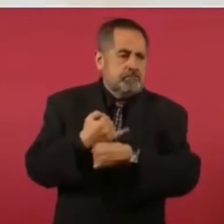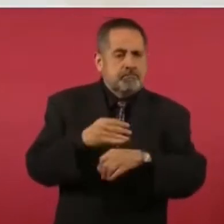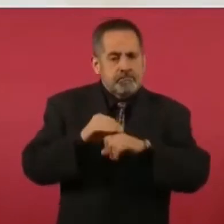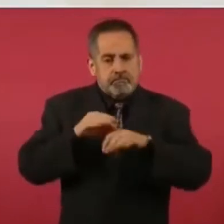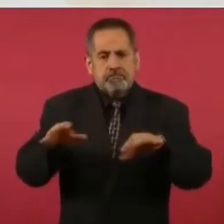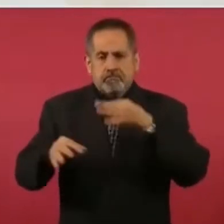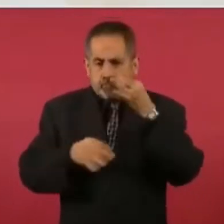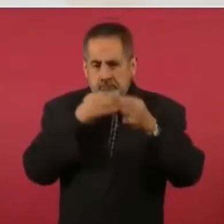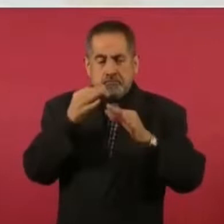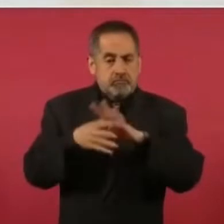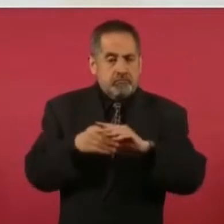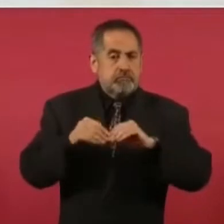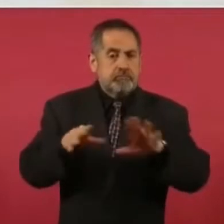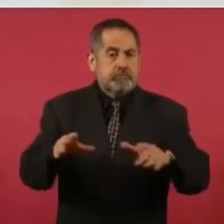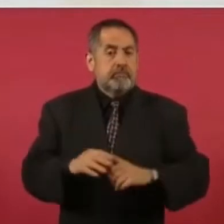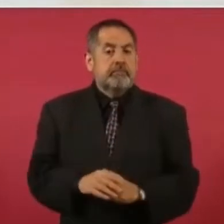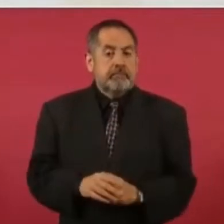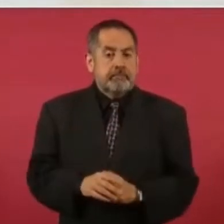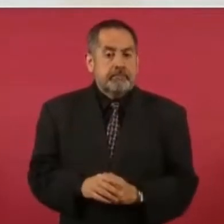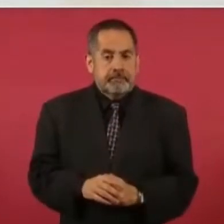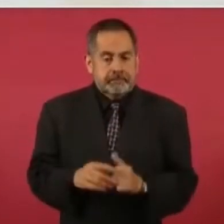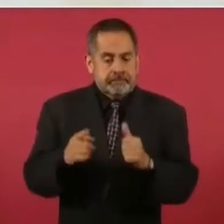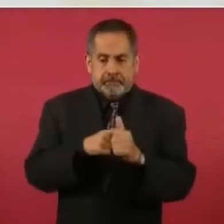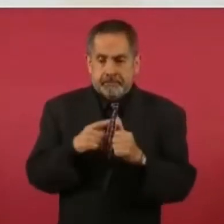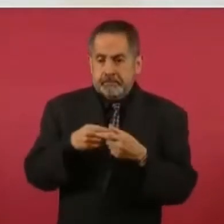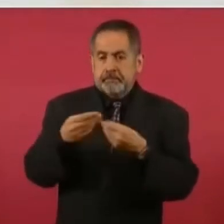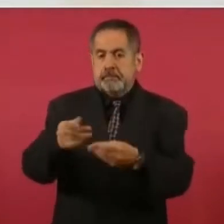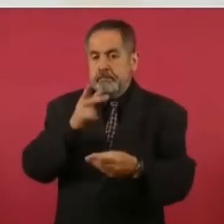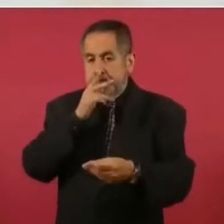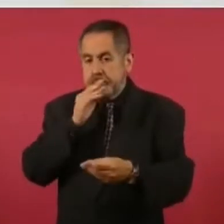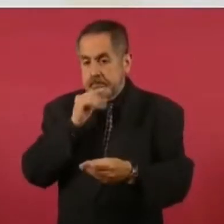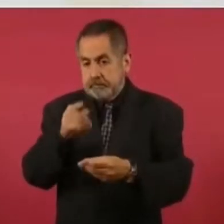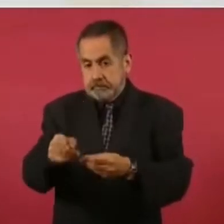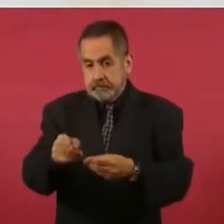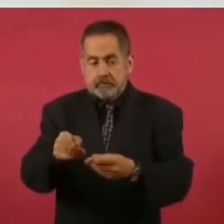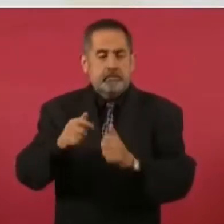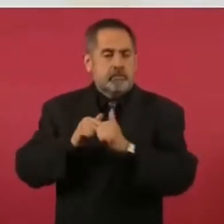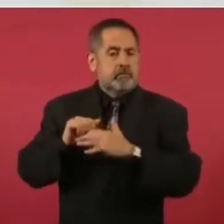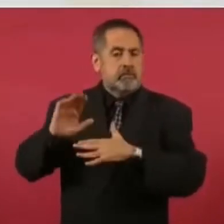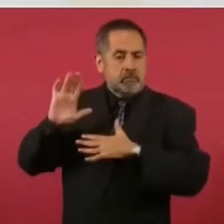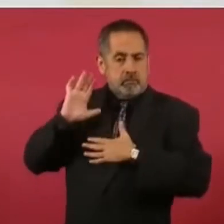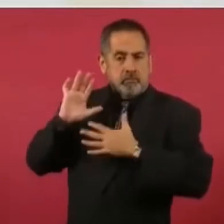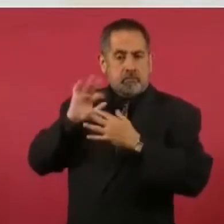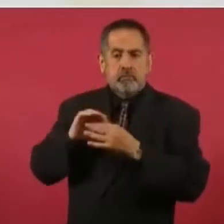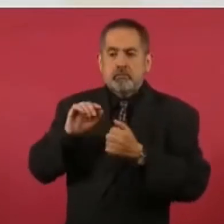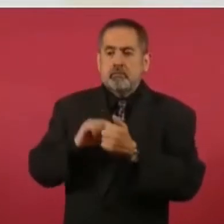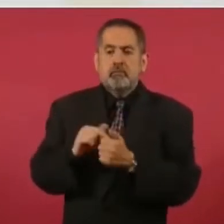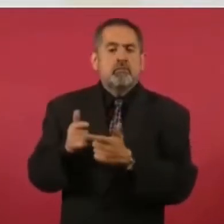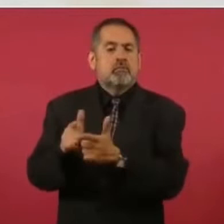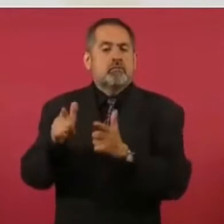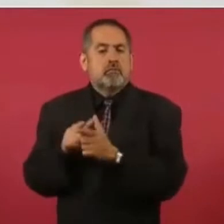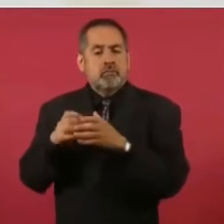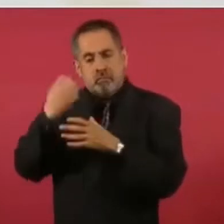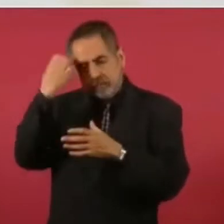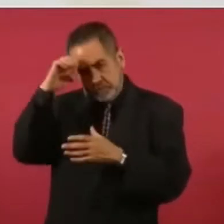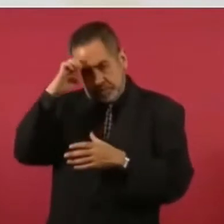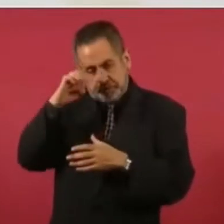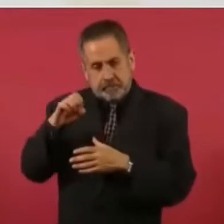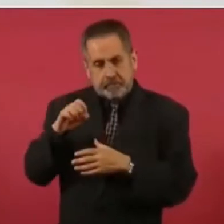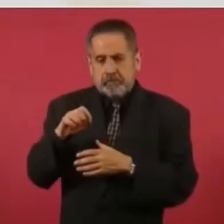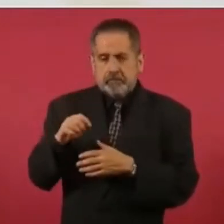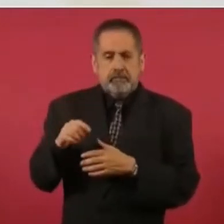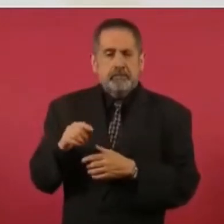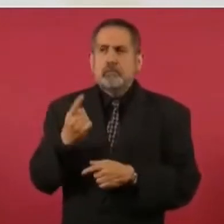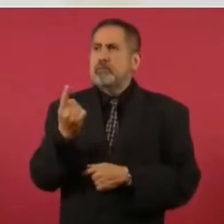la información primero a ellos. Tengo un compromiso con el GIEI. La semana pasada el señor presidente